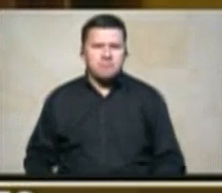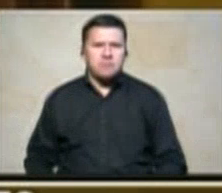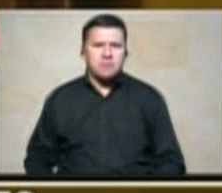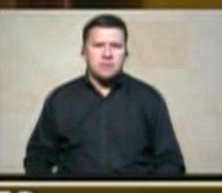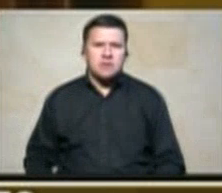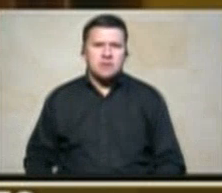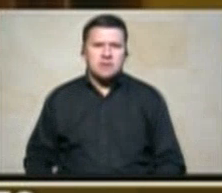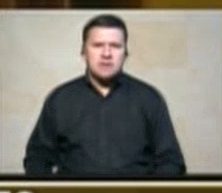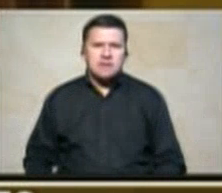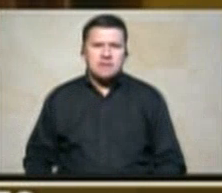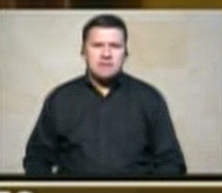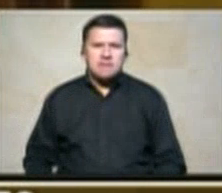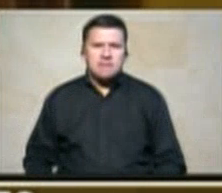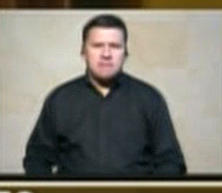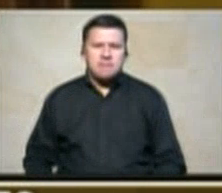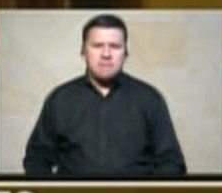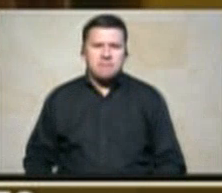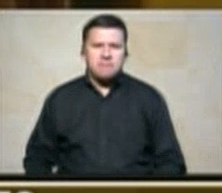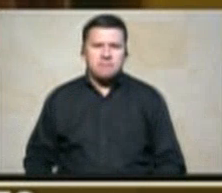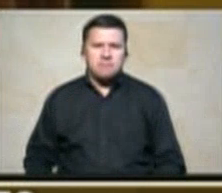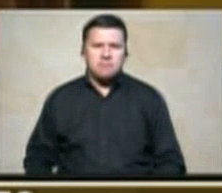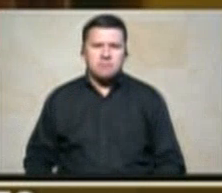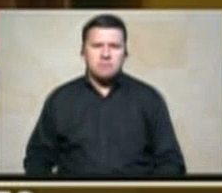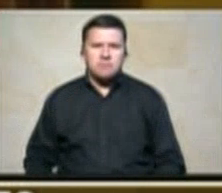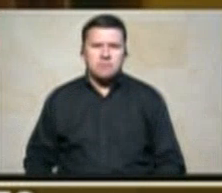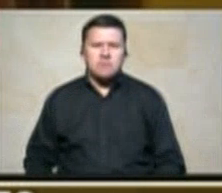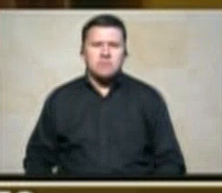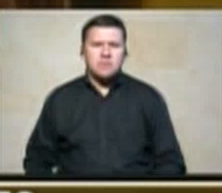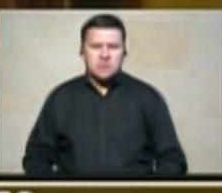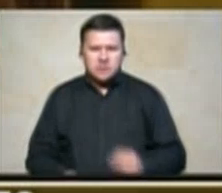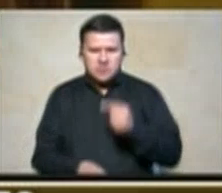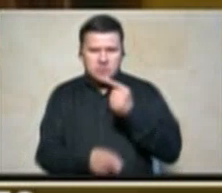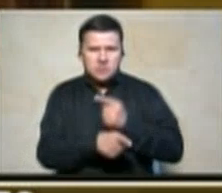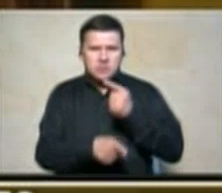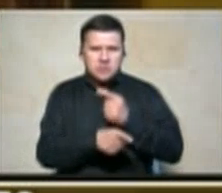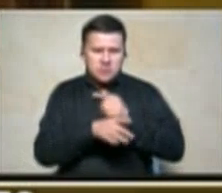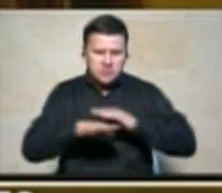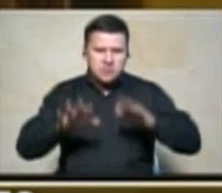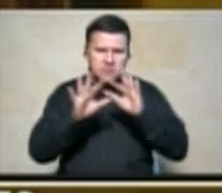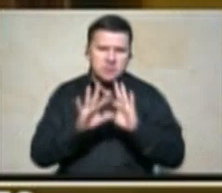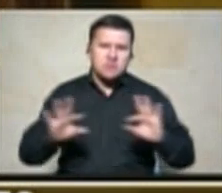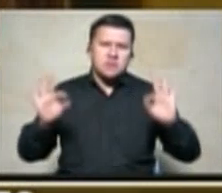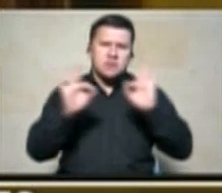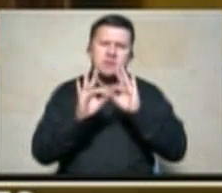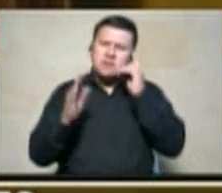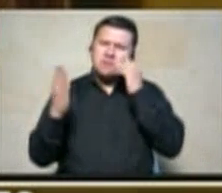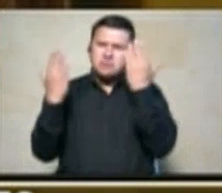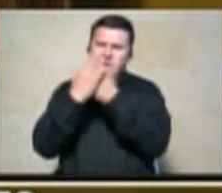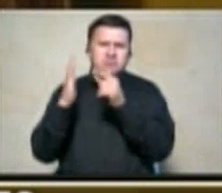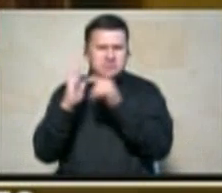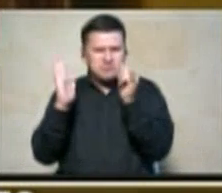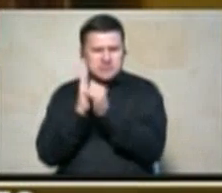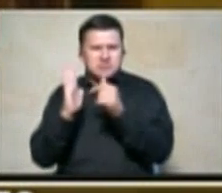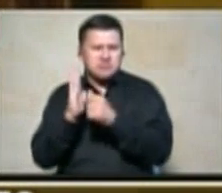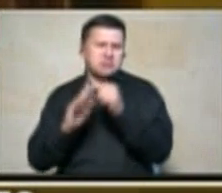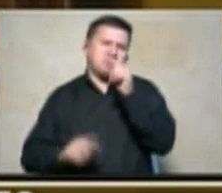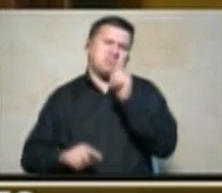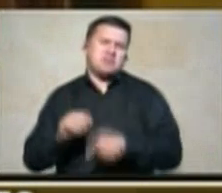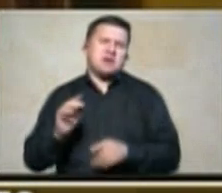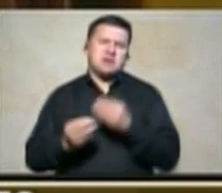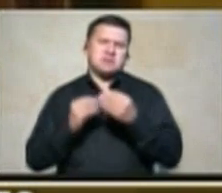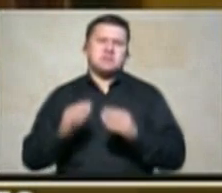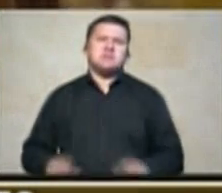correctos de un todo y por todo, inmodificables. Y eso no puede ser. Aquí lo han visto, aquí lo han